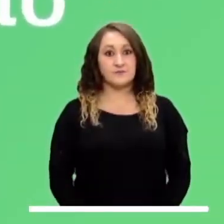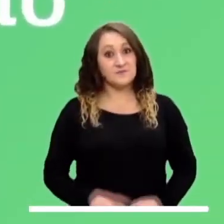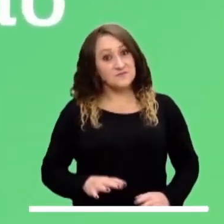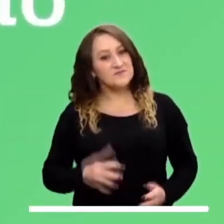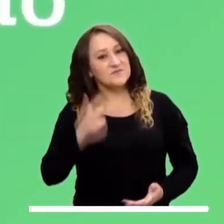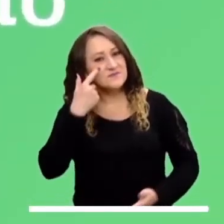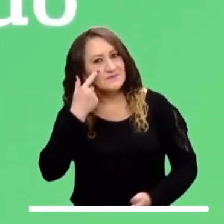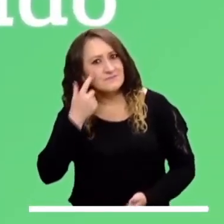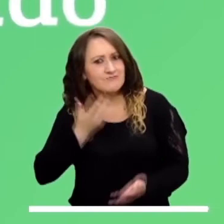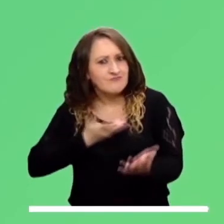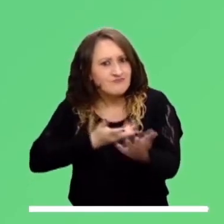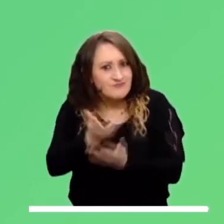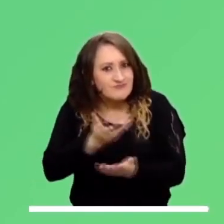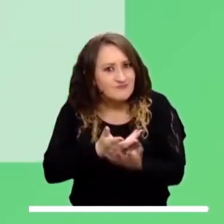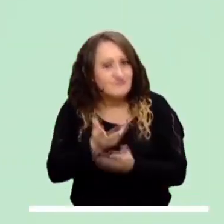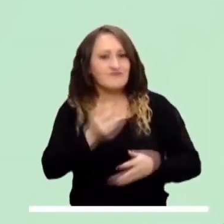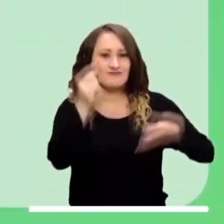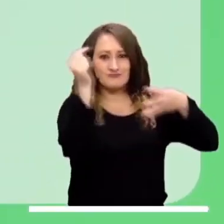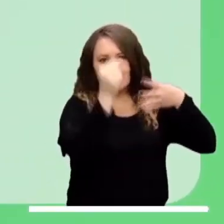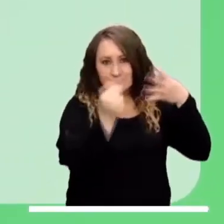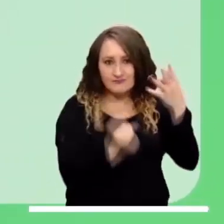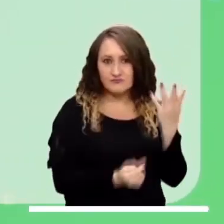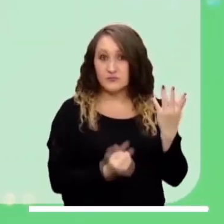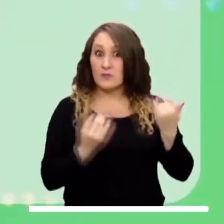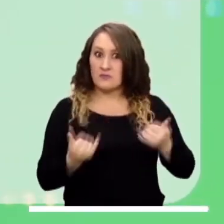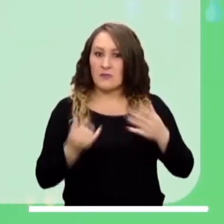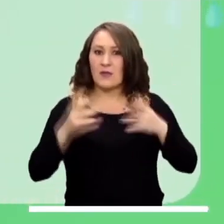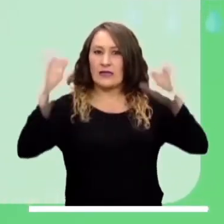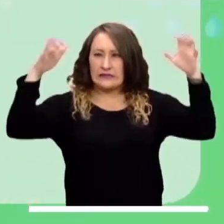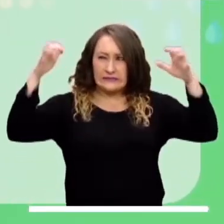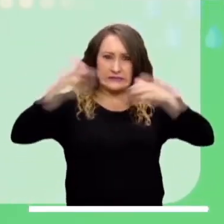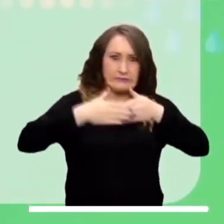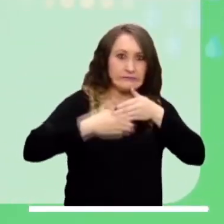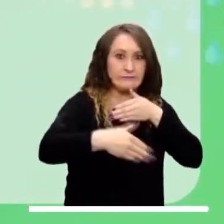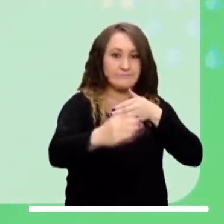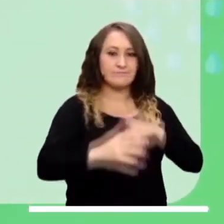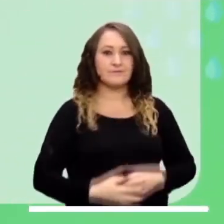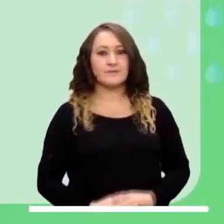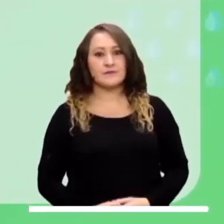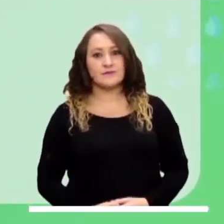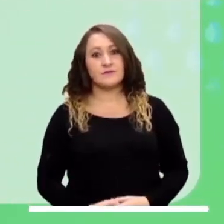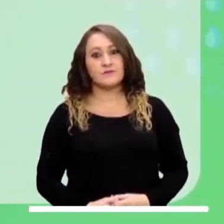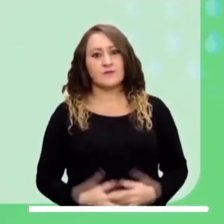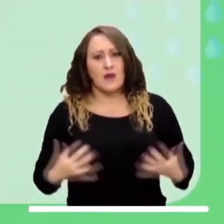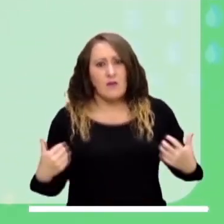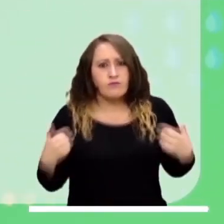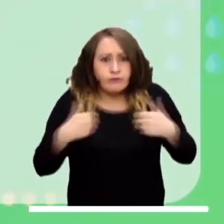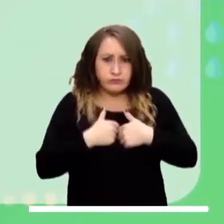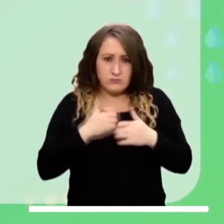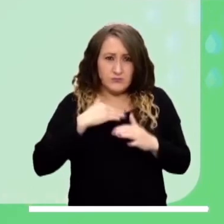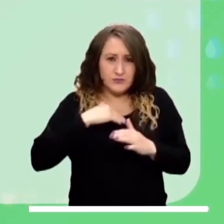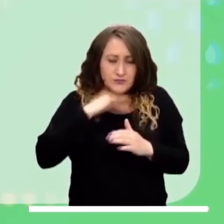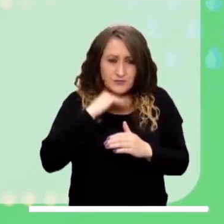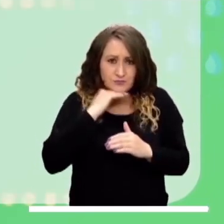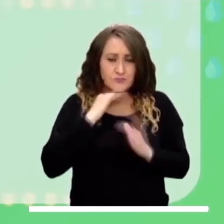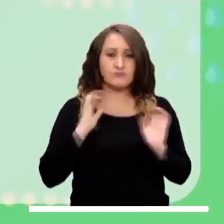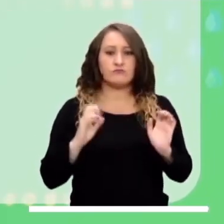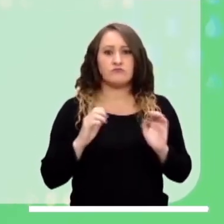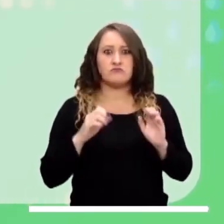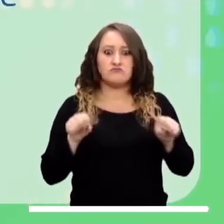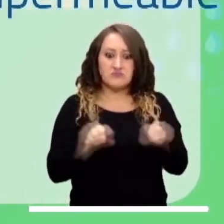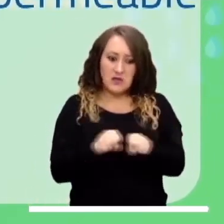Estas son algunas recomendaciones para tener en cuenta durante esta temporada de lluvias. Procure estar bien abrigado.